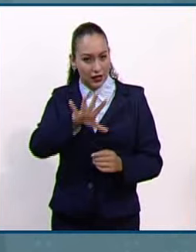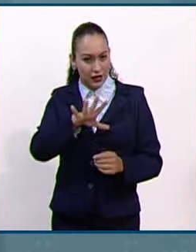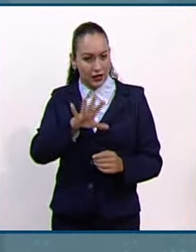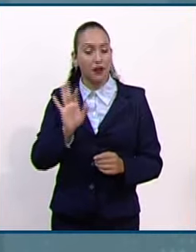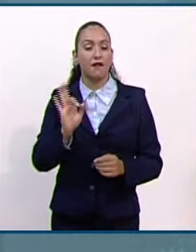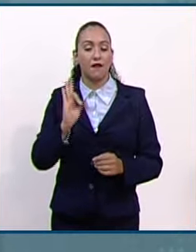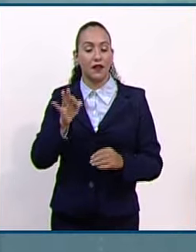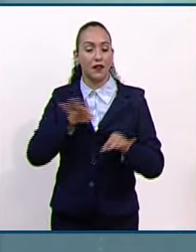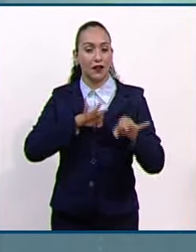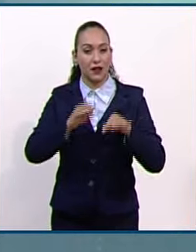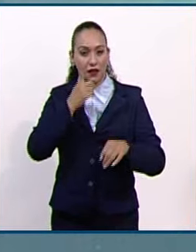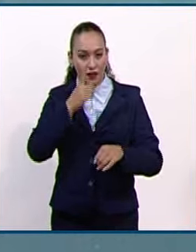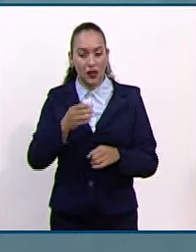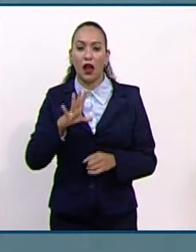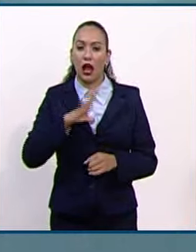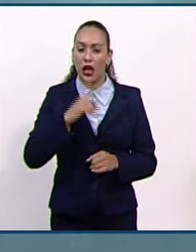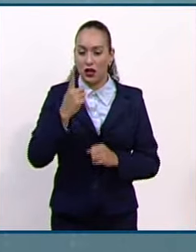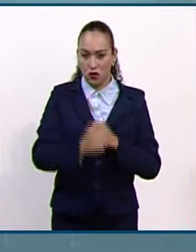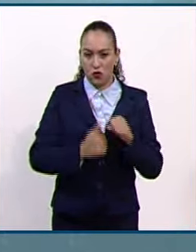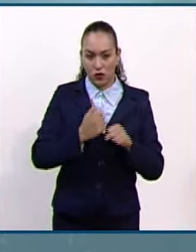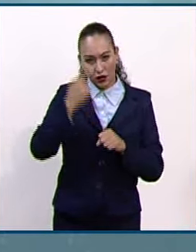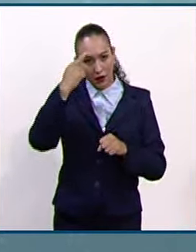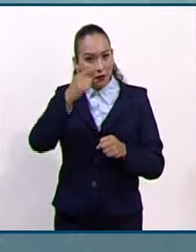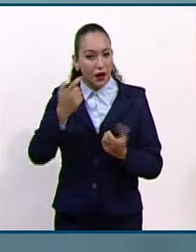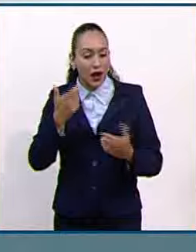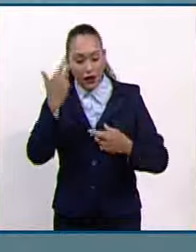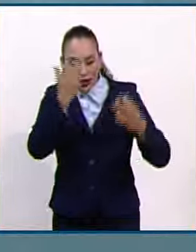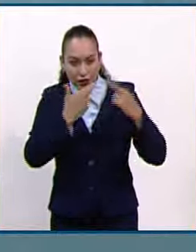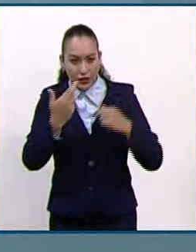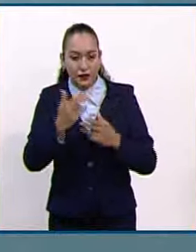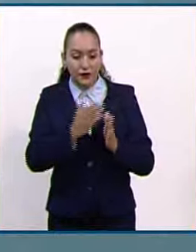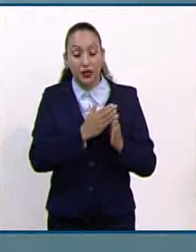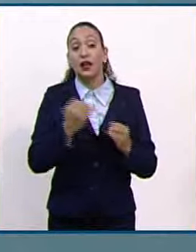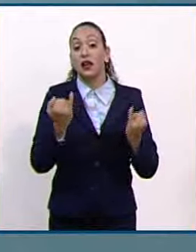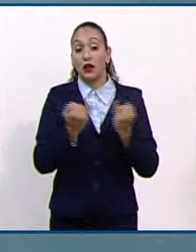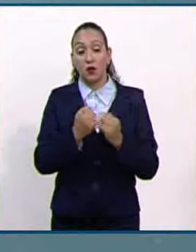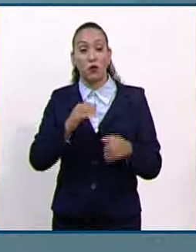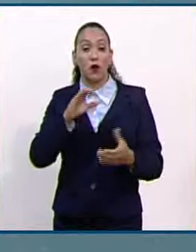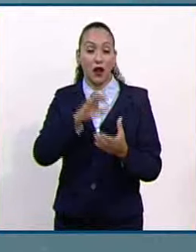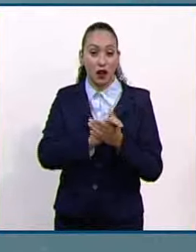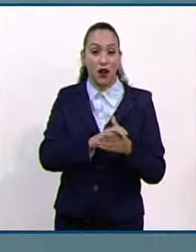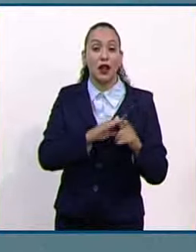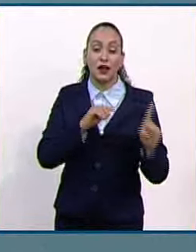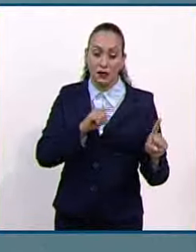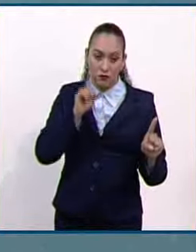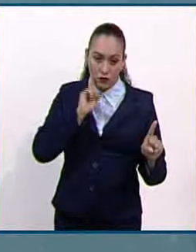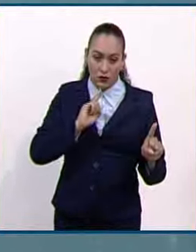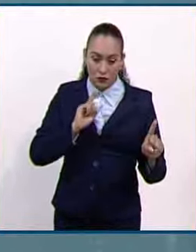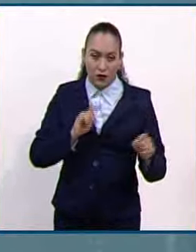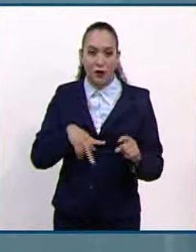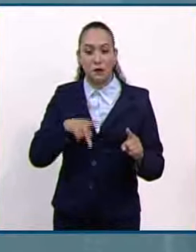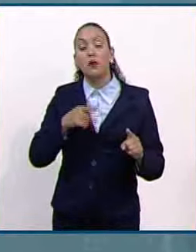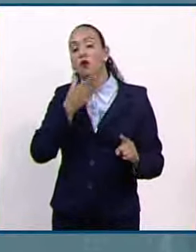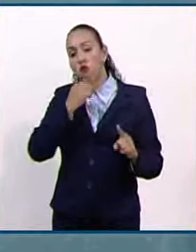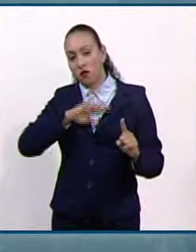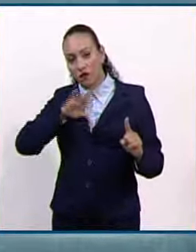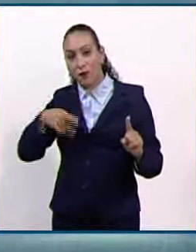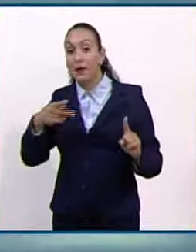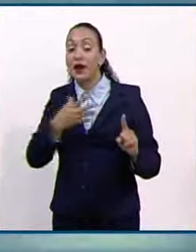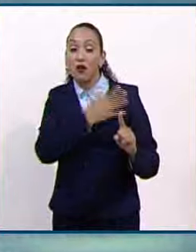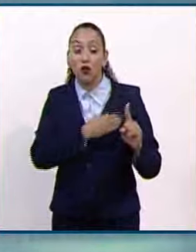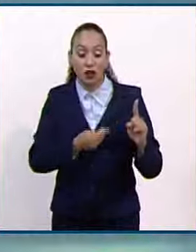plazo de 1 año para hacer valer las acciones laborales, aplicaba para la madre y esposa del trabajador fallecido, pero no para los menores de